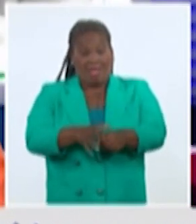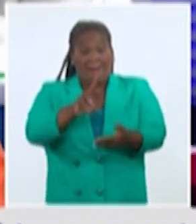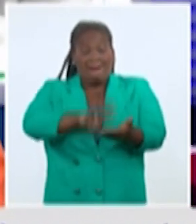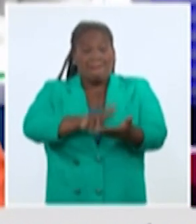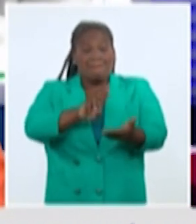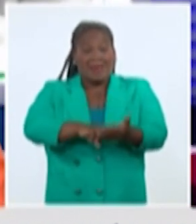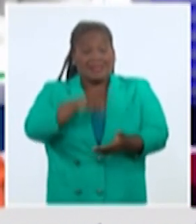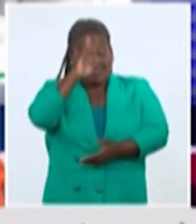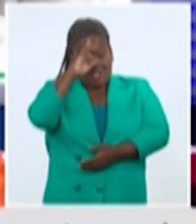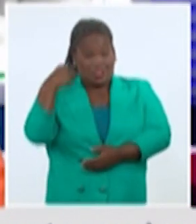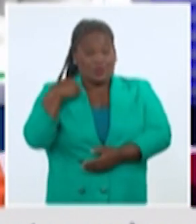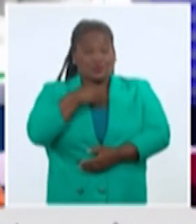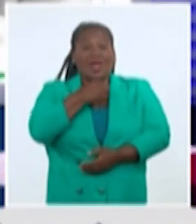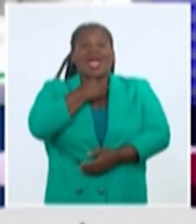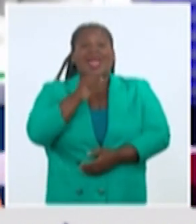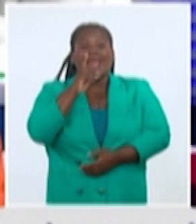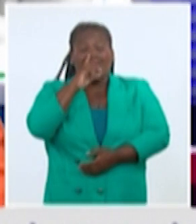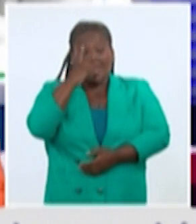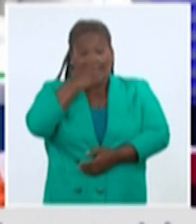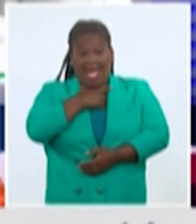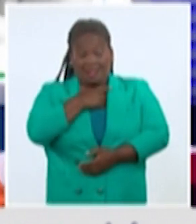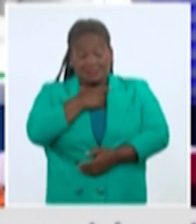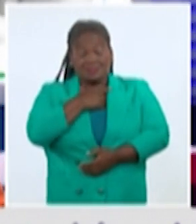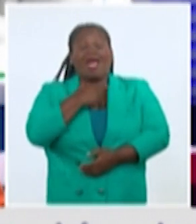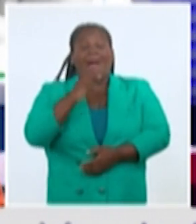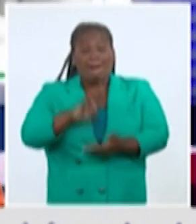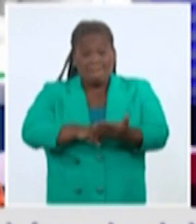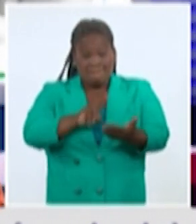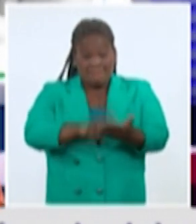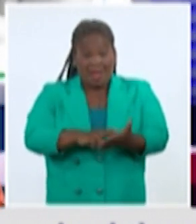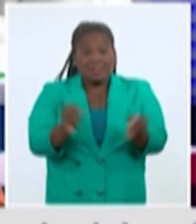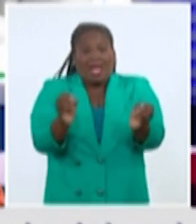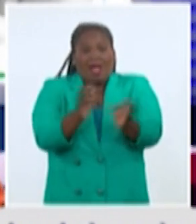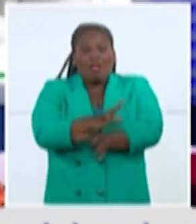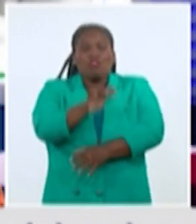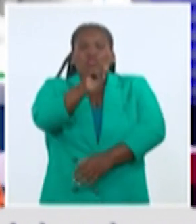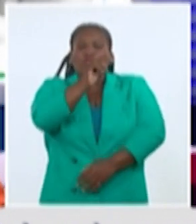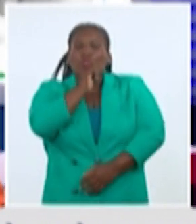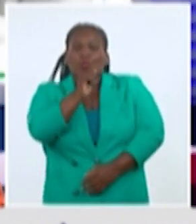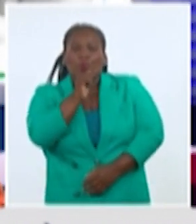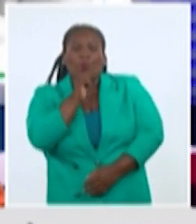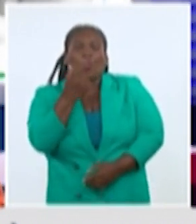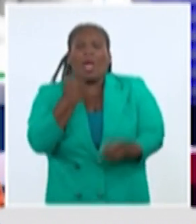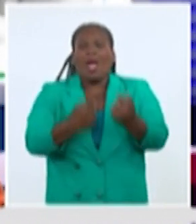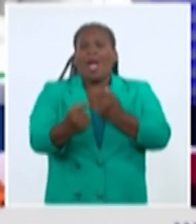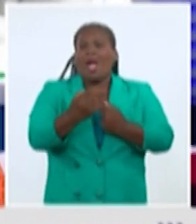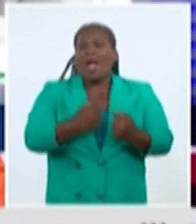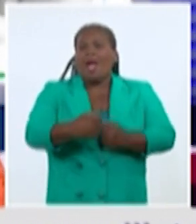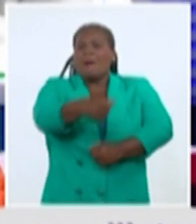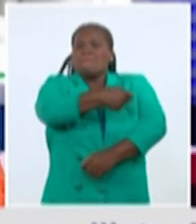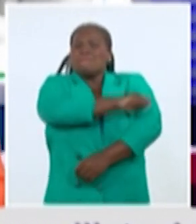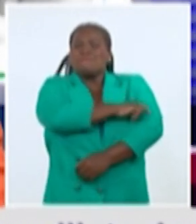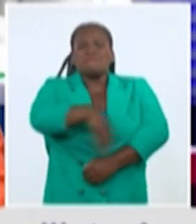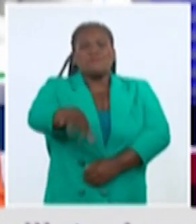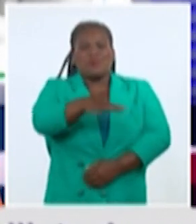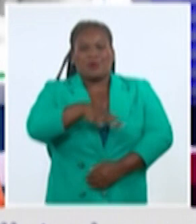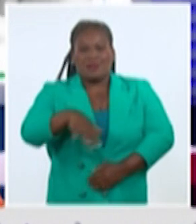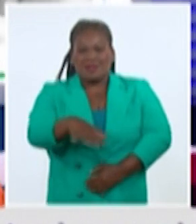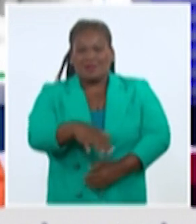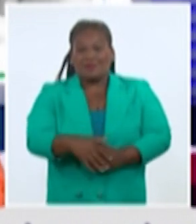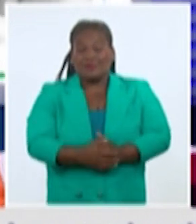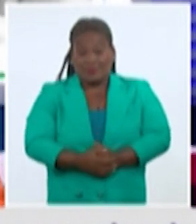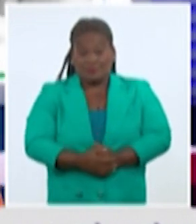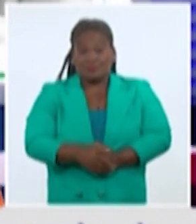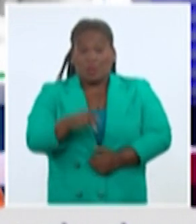de aclaración de dudas, de interrogantes, también de algunas inquietudes que pueden permanecer entre la población a medida que